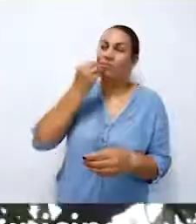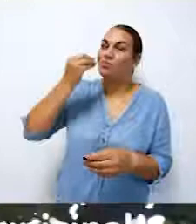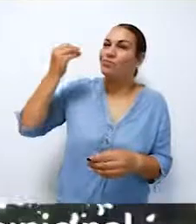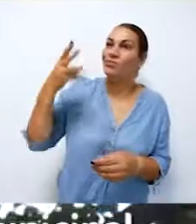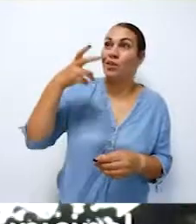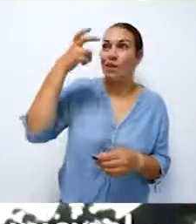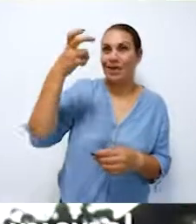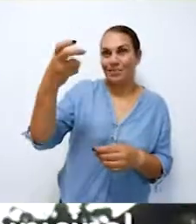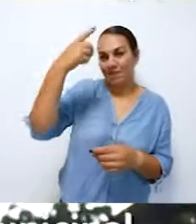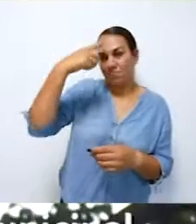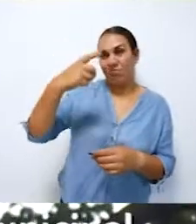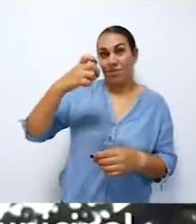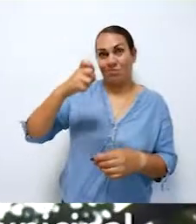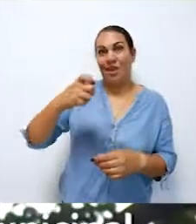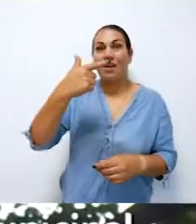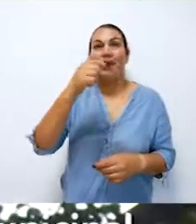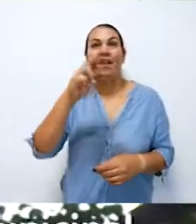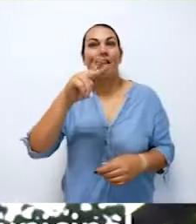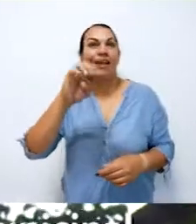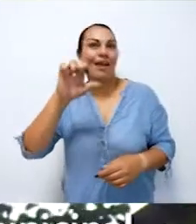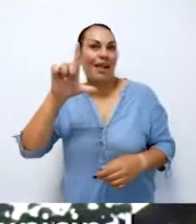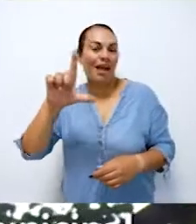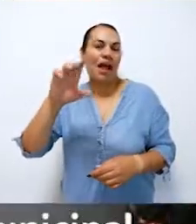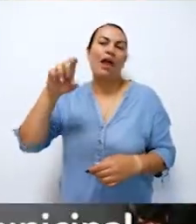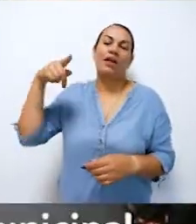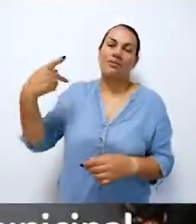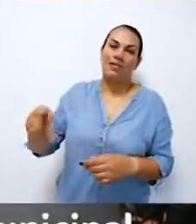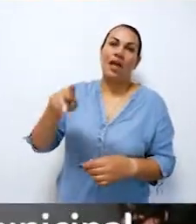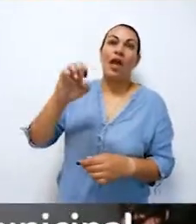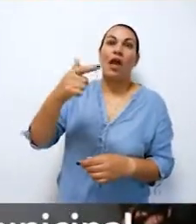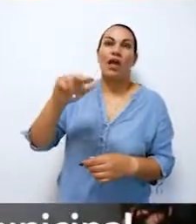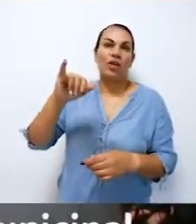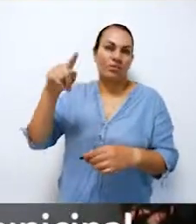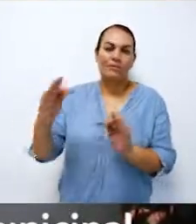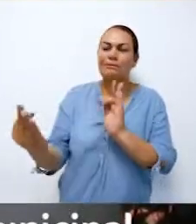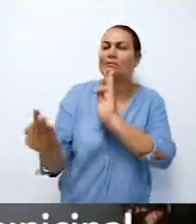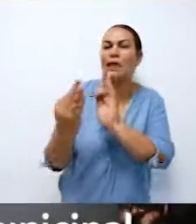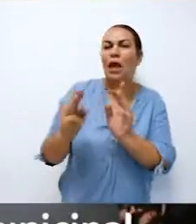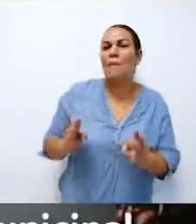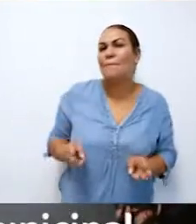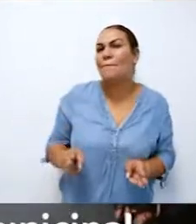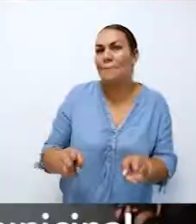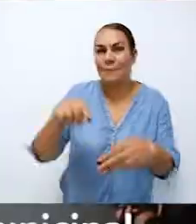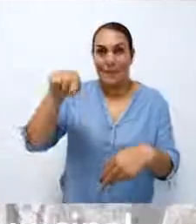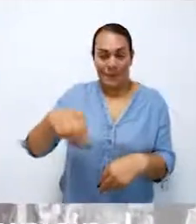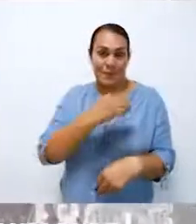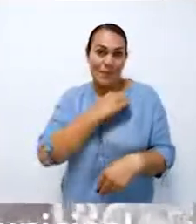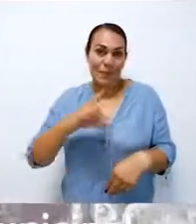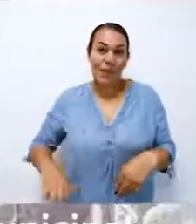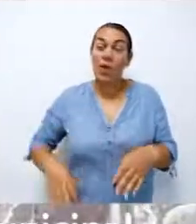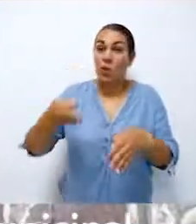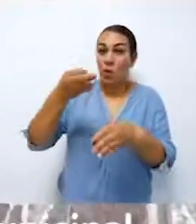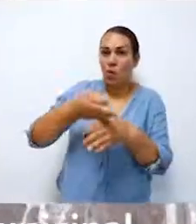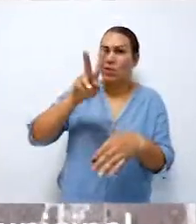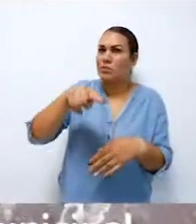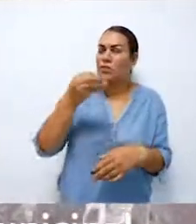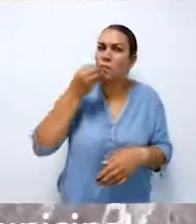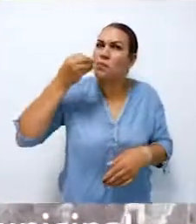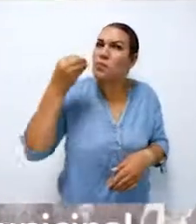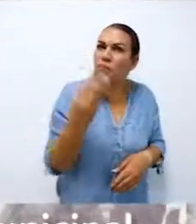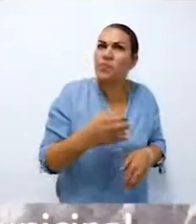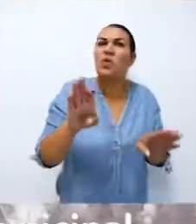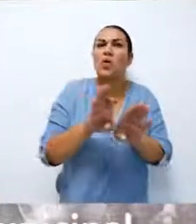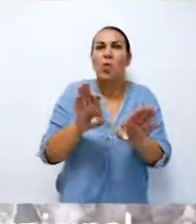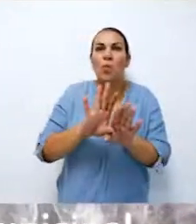estatua de el general don eugenio zúñiga aquí aledaño al mercado municipal y lo que está muy padre